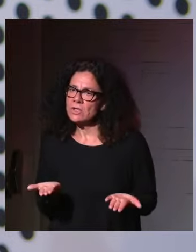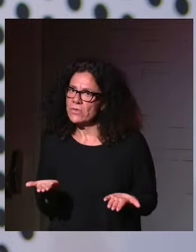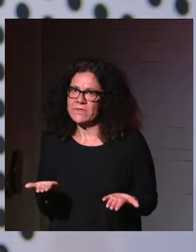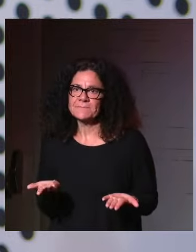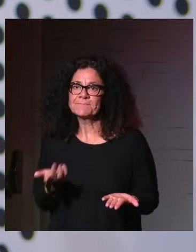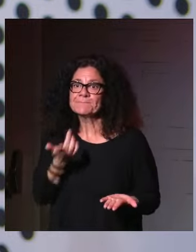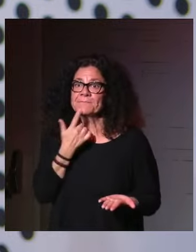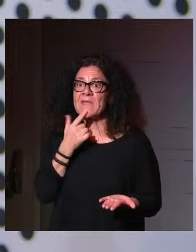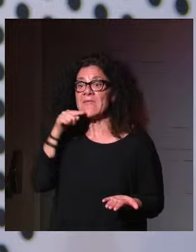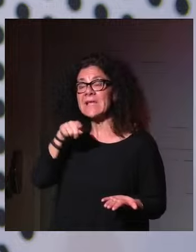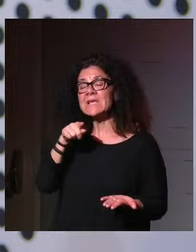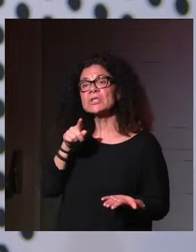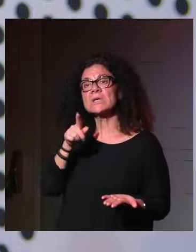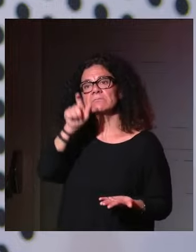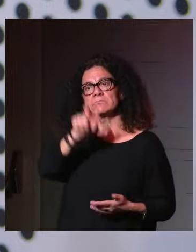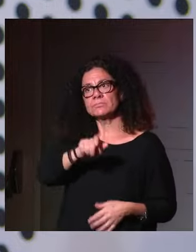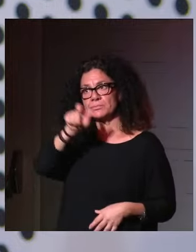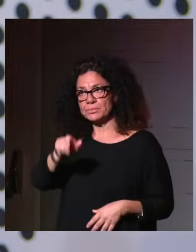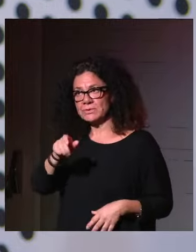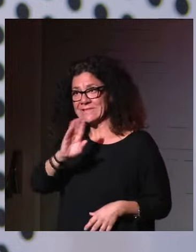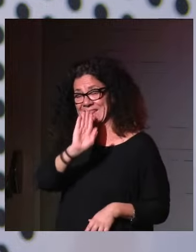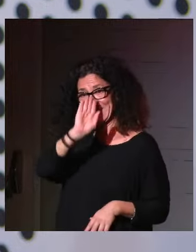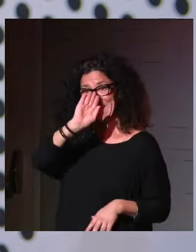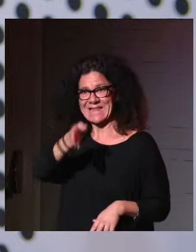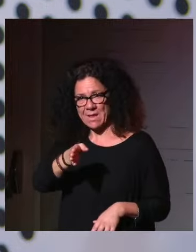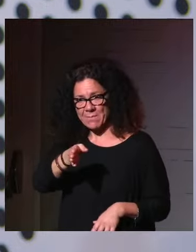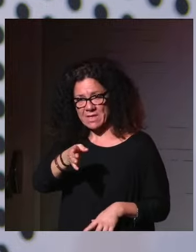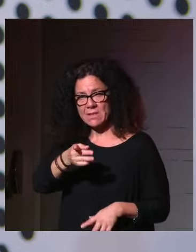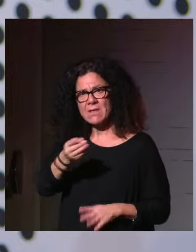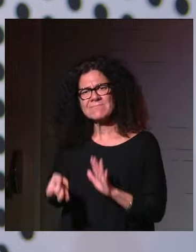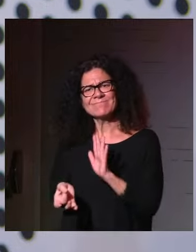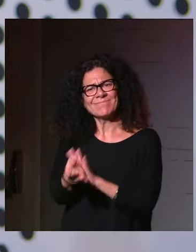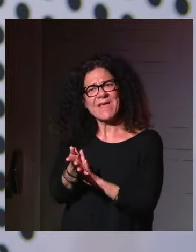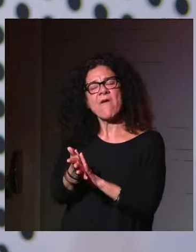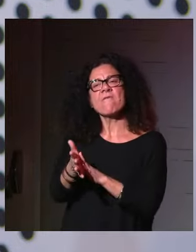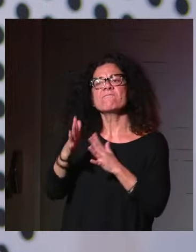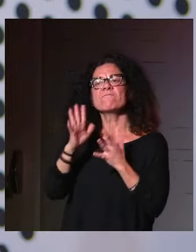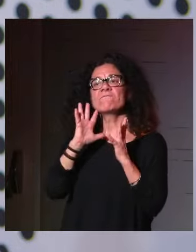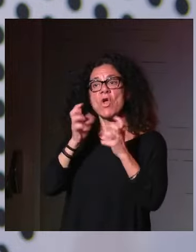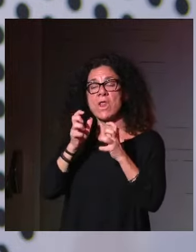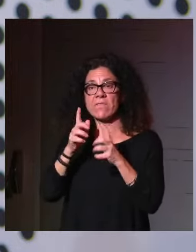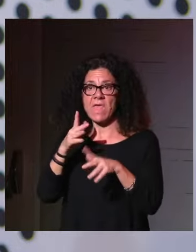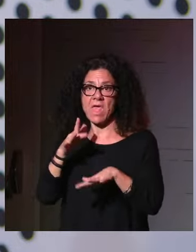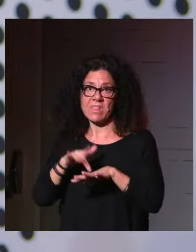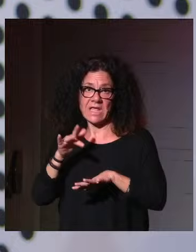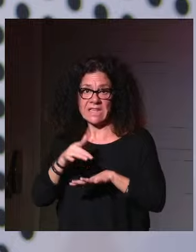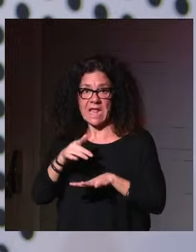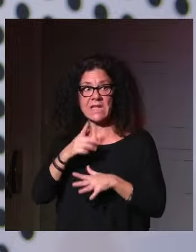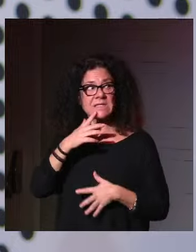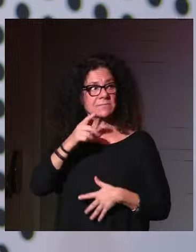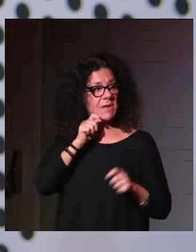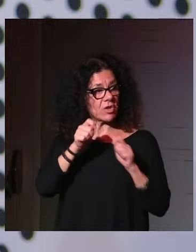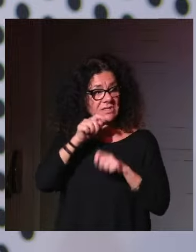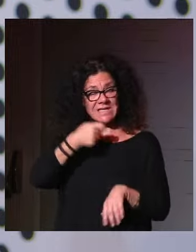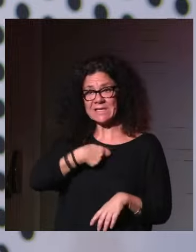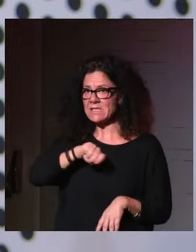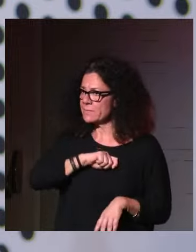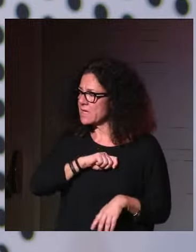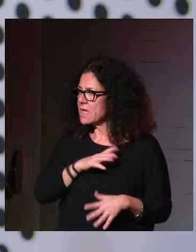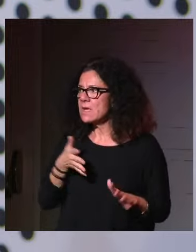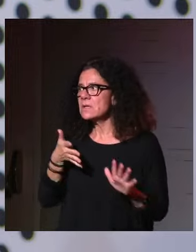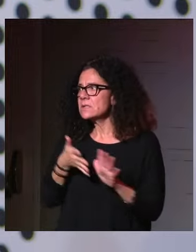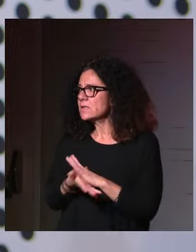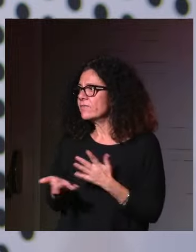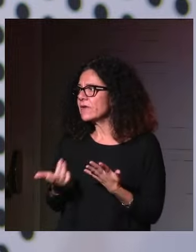que estos actores son los que están directamente ejerciendo violencia digital sobre las periodistas en Argentina es subestimar el efecto sobre